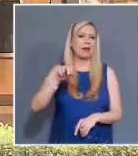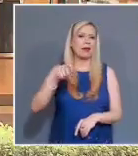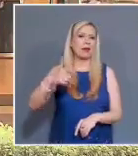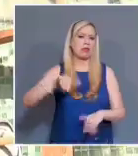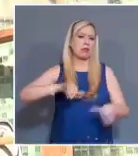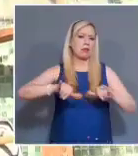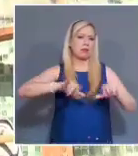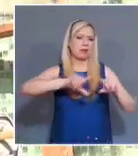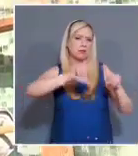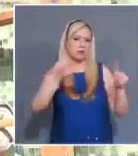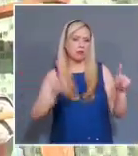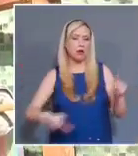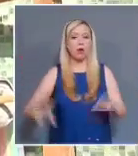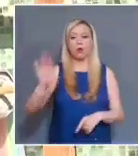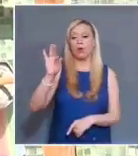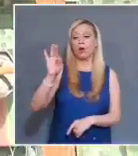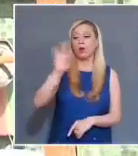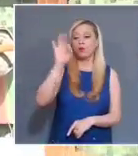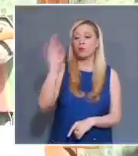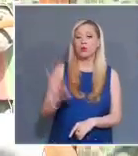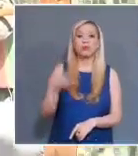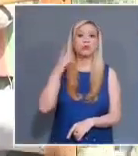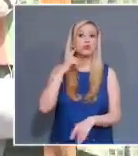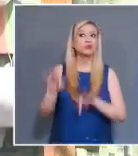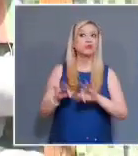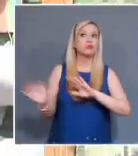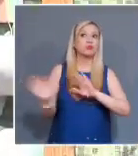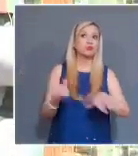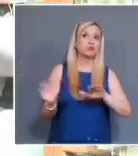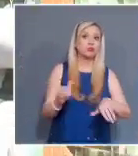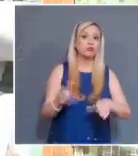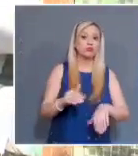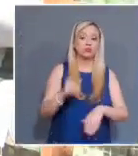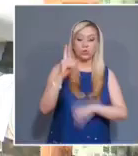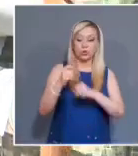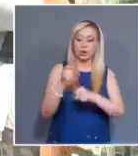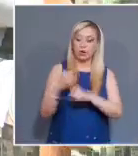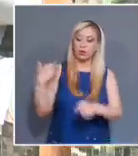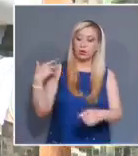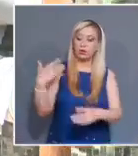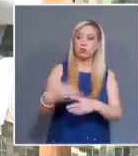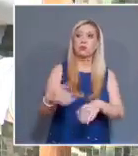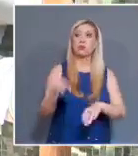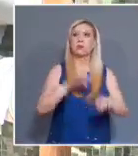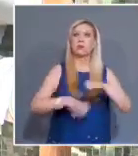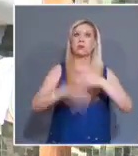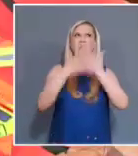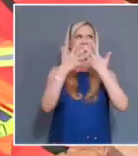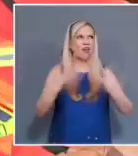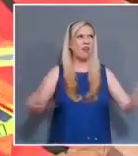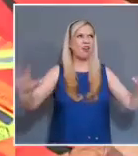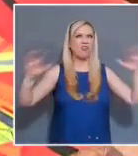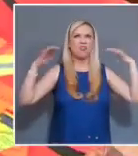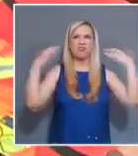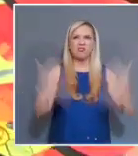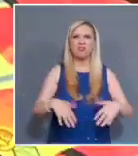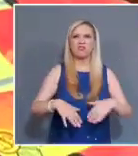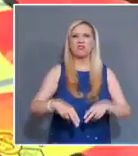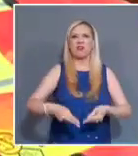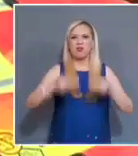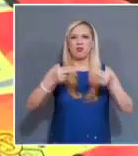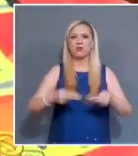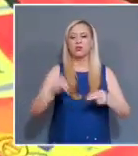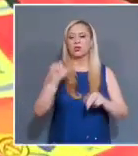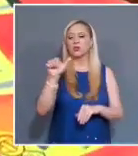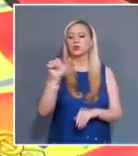empleos generados en los últimos 12 meses fue en grandes empresas, de los que el 16% de las plazas fue de 10